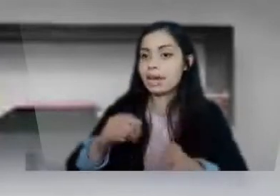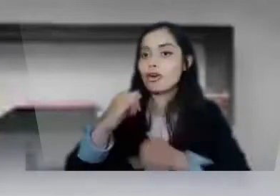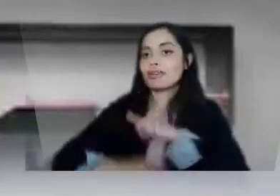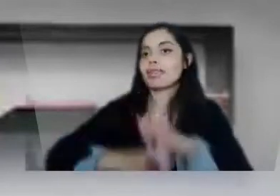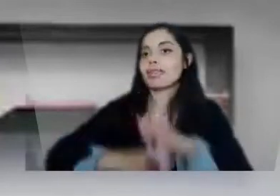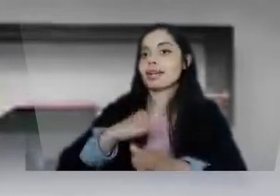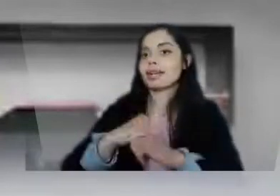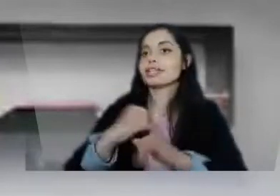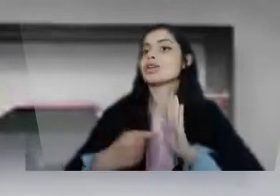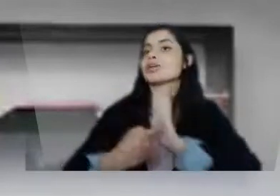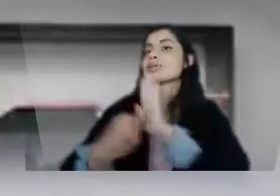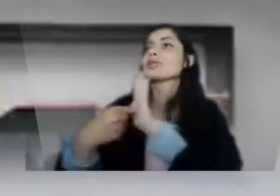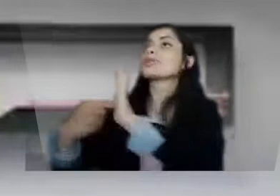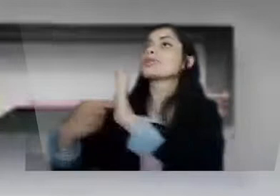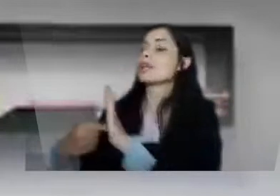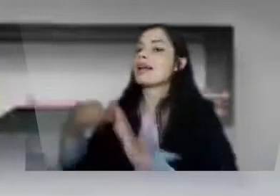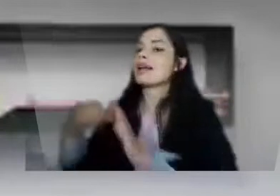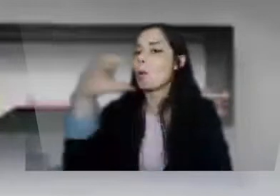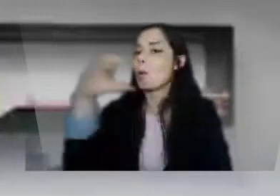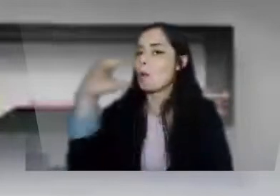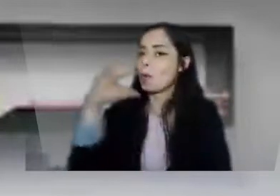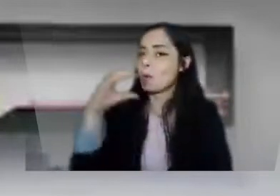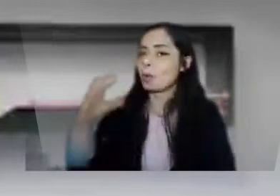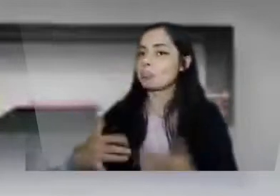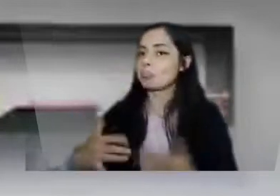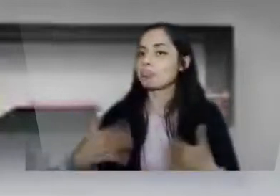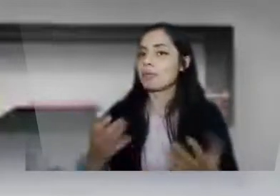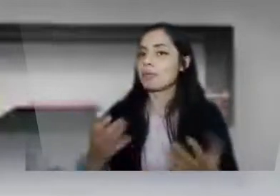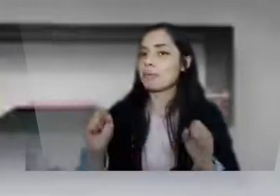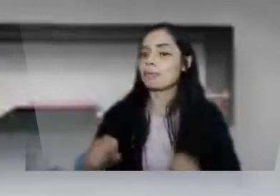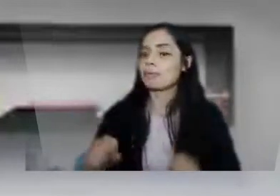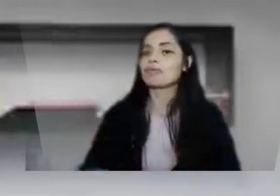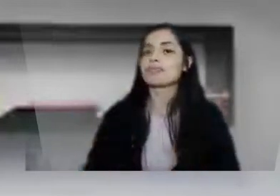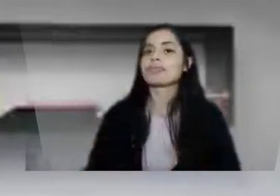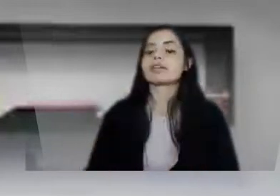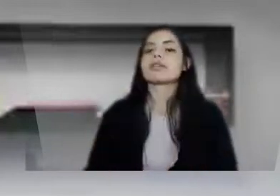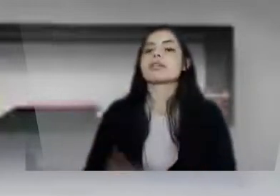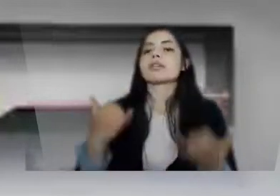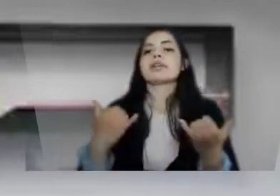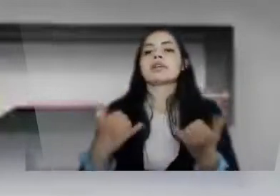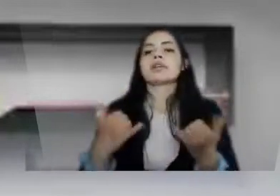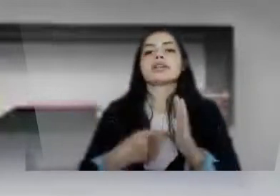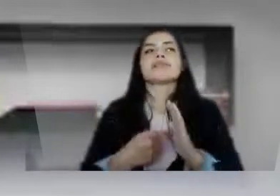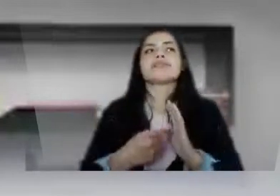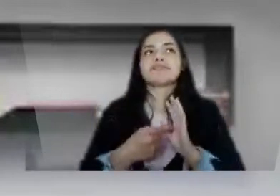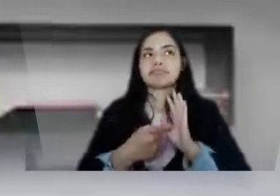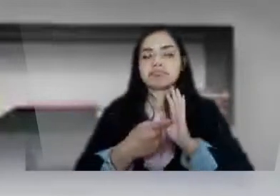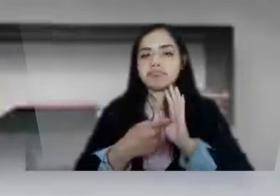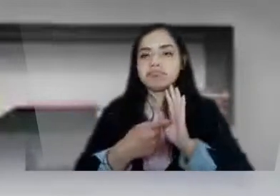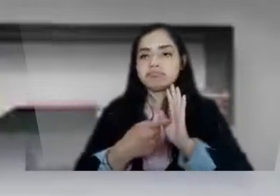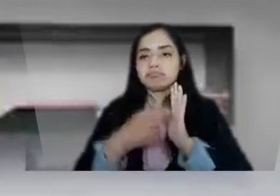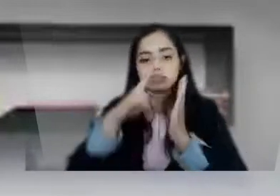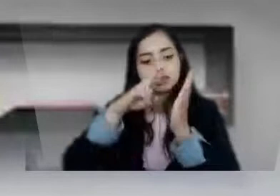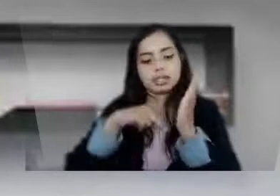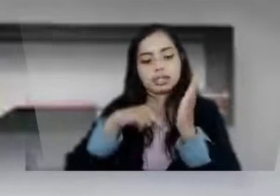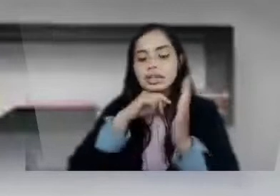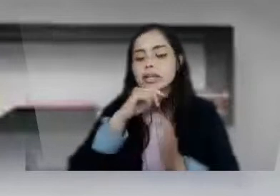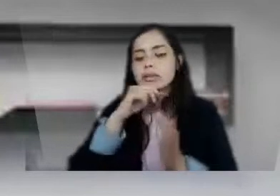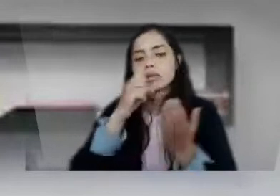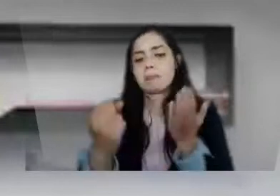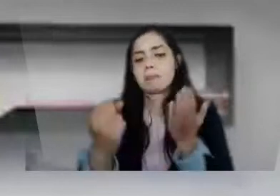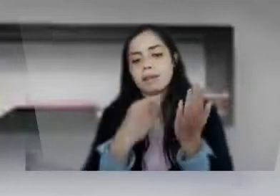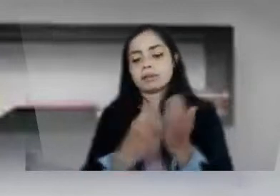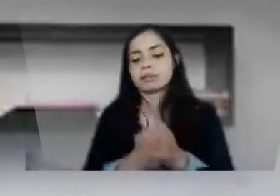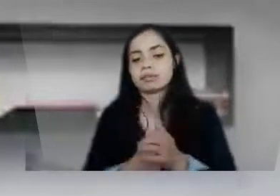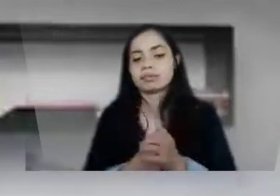clamamos. Ahorita entonces voy a proceder a leer una de esas preguntas que básicamente nos dice: este tipo de expediciones se harán de manera